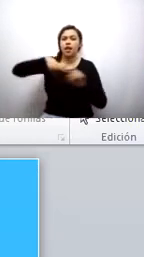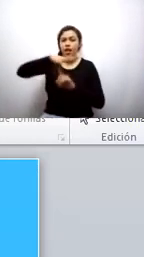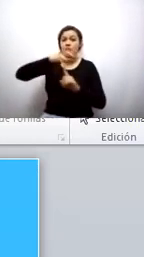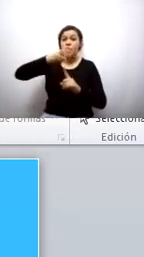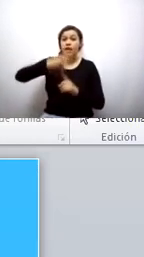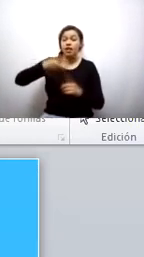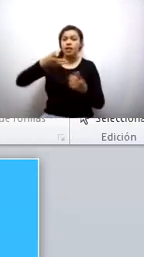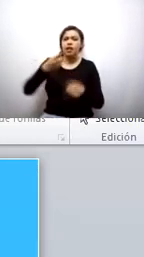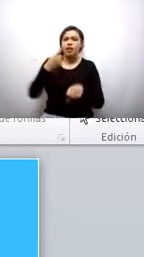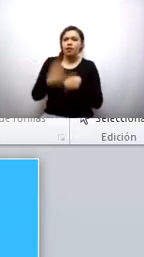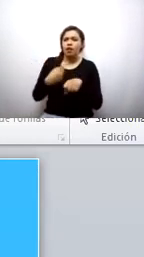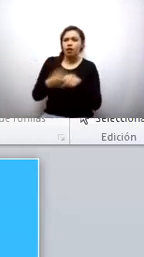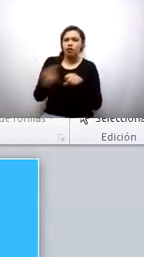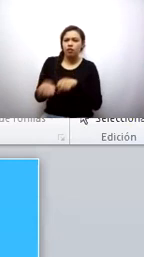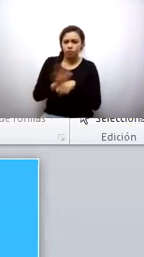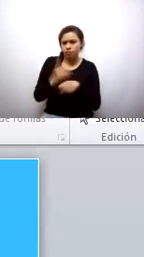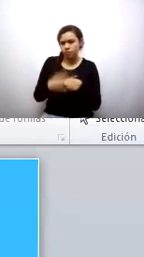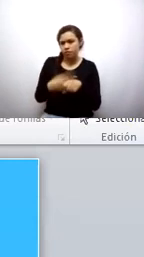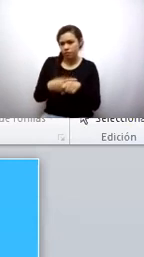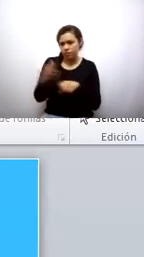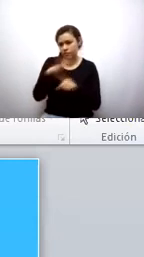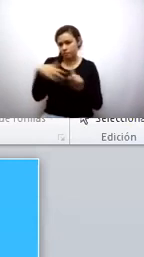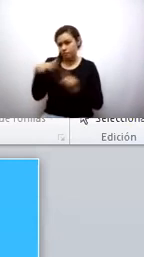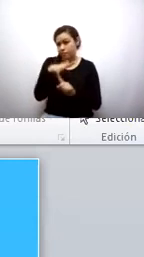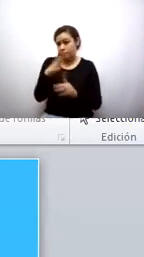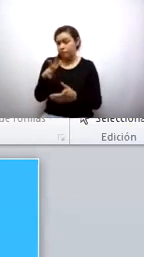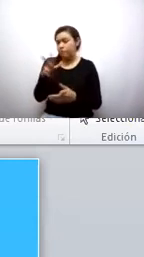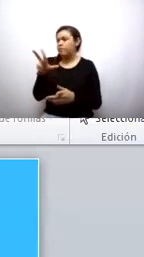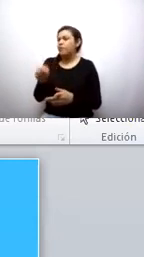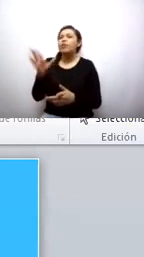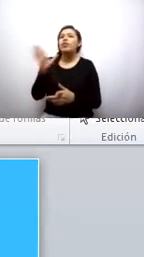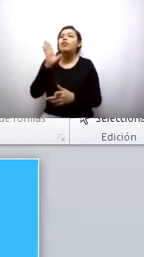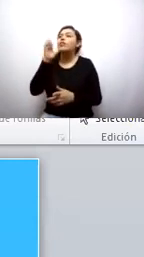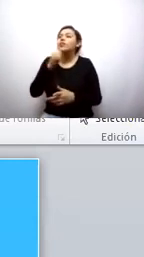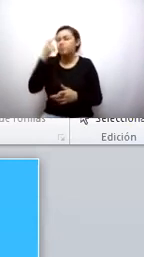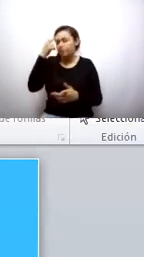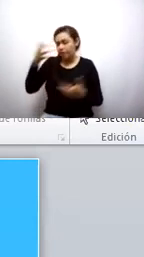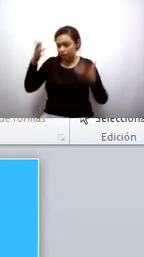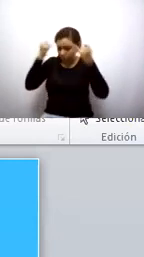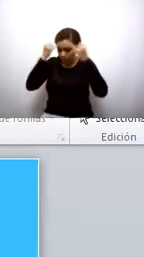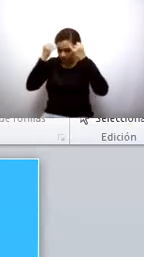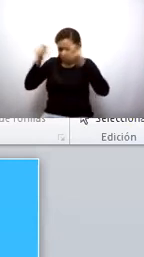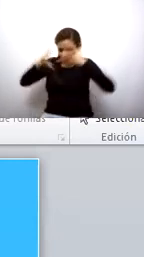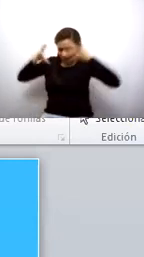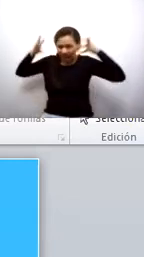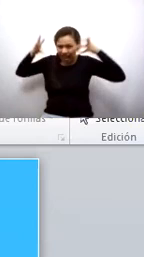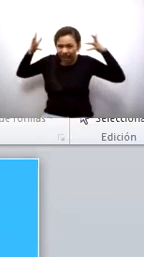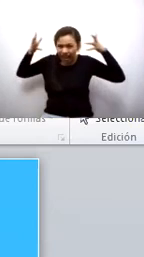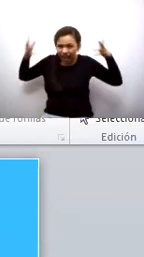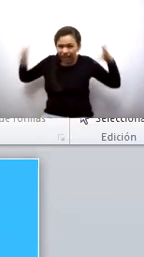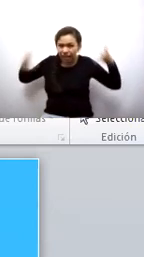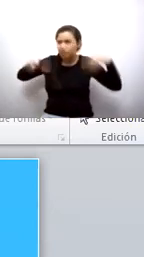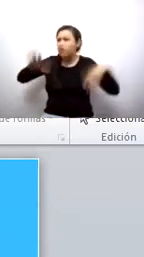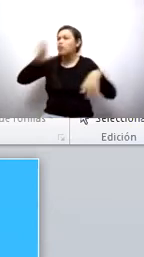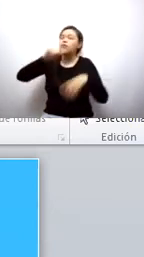COVID, ¿no? Pero no se puede alcanzar a dimensionar todo el impacto que esto ha tenido. Ustedes